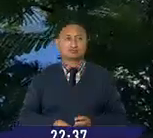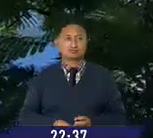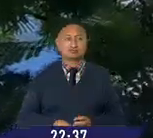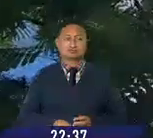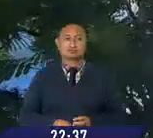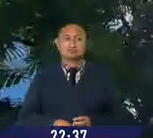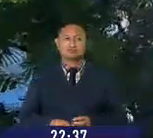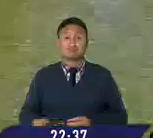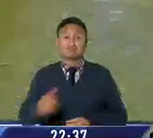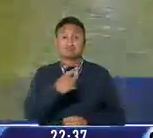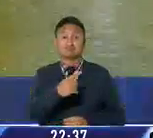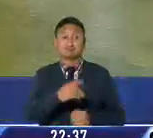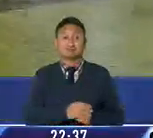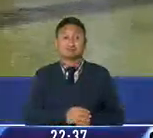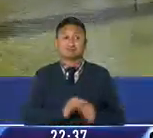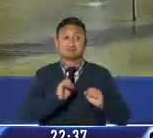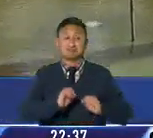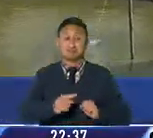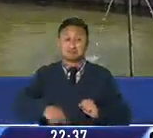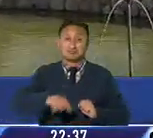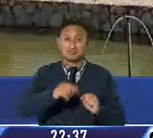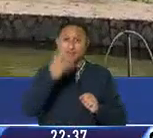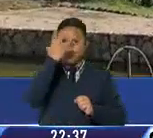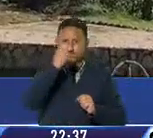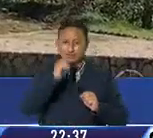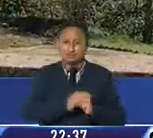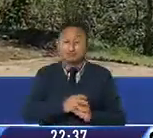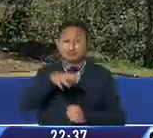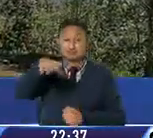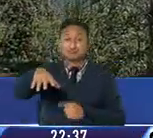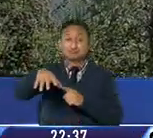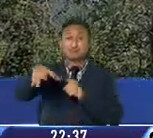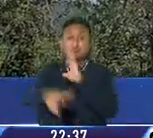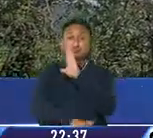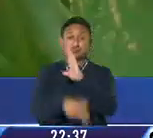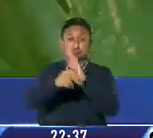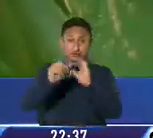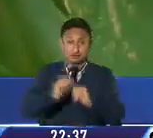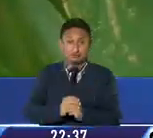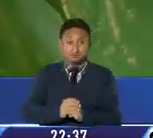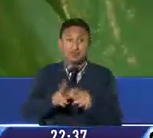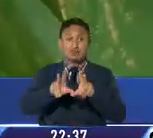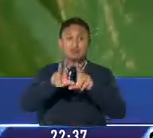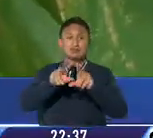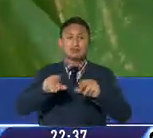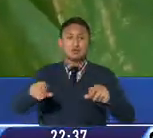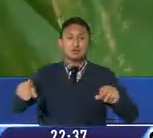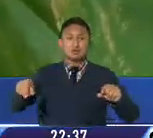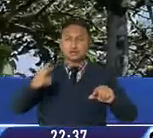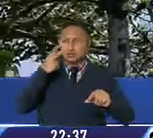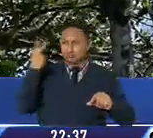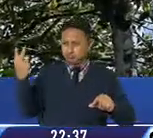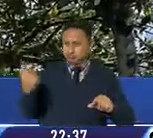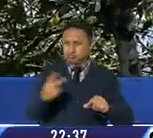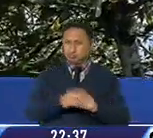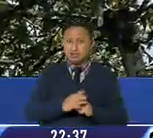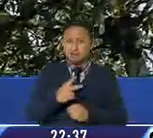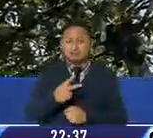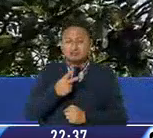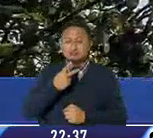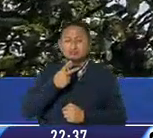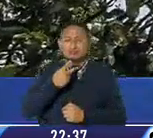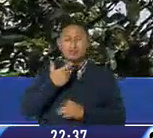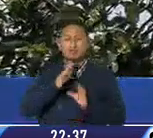Esto es parte de los encantos de la provincia de Pastaza. La naturaleza te envuelve. Te hace respirar aire